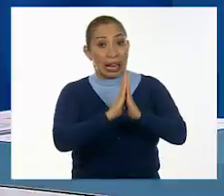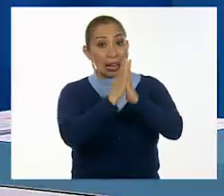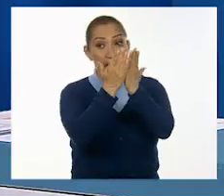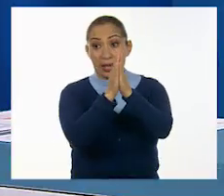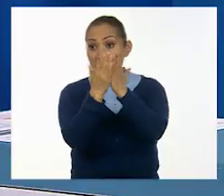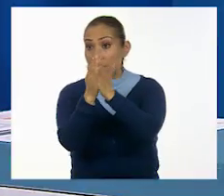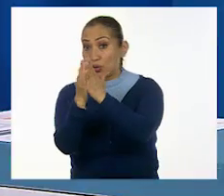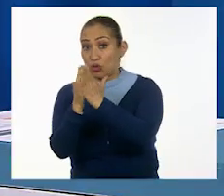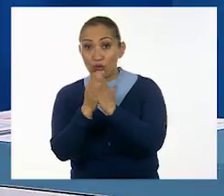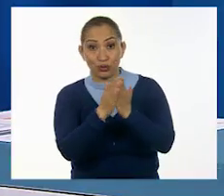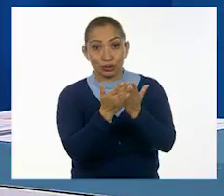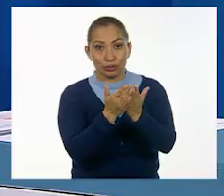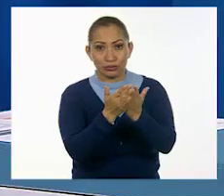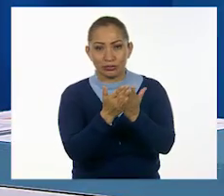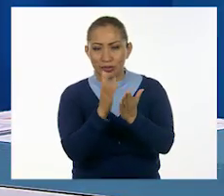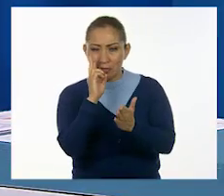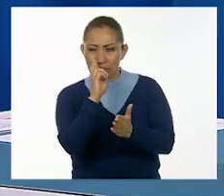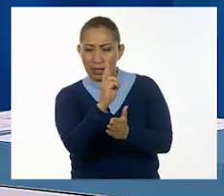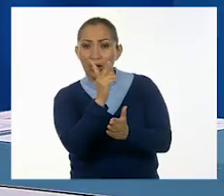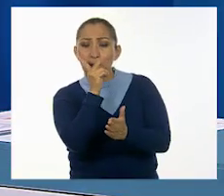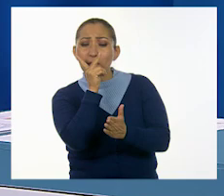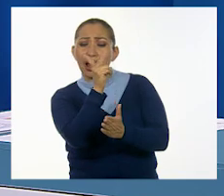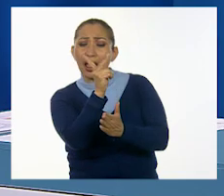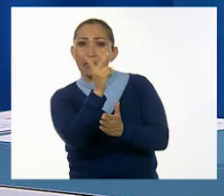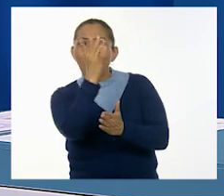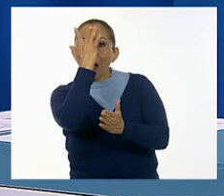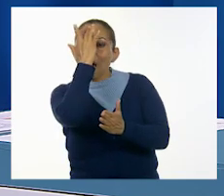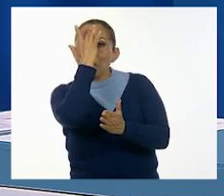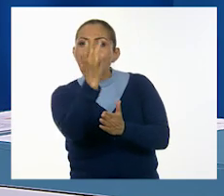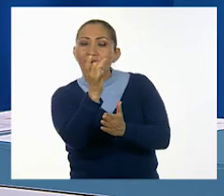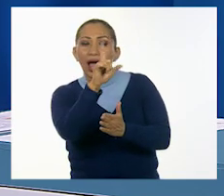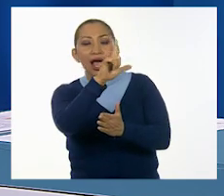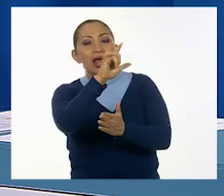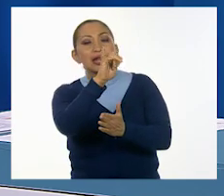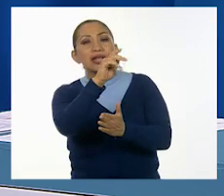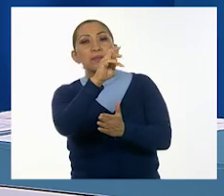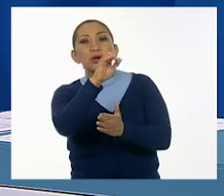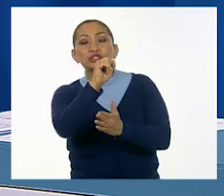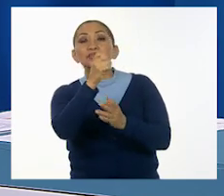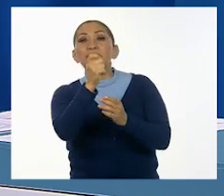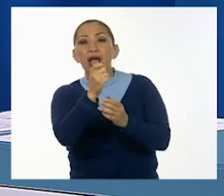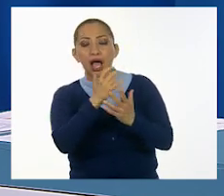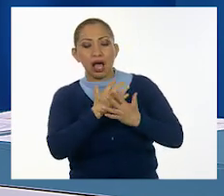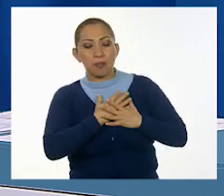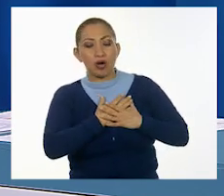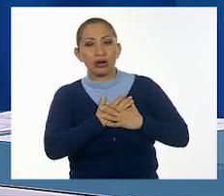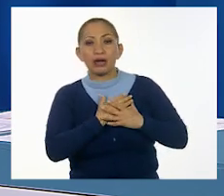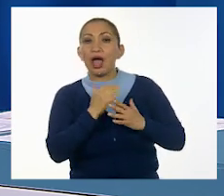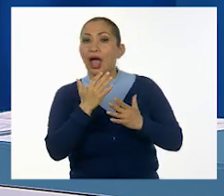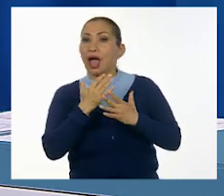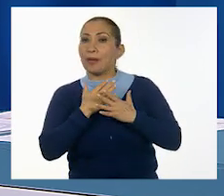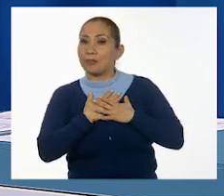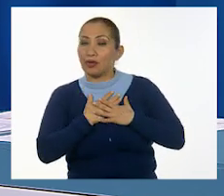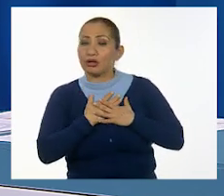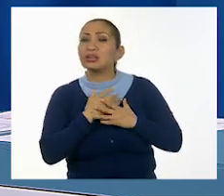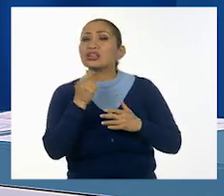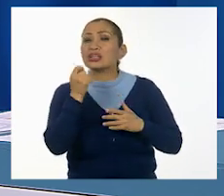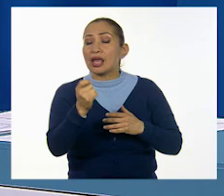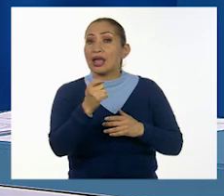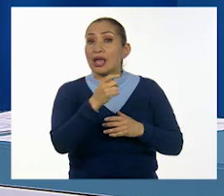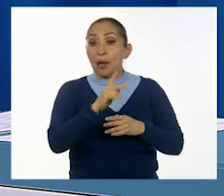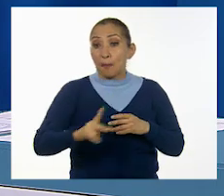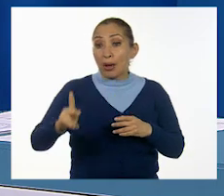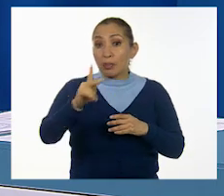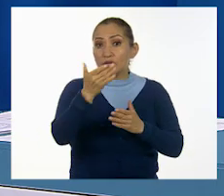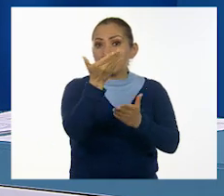Libros. He aquí una palabra mágica que equivale a decir amor, amor. Y que debían los